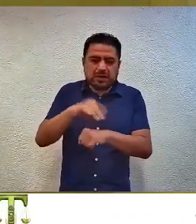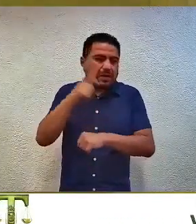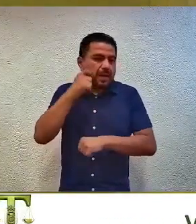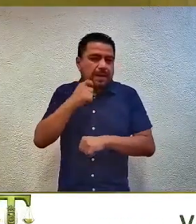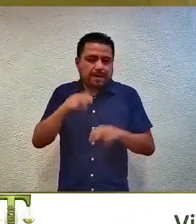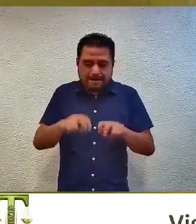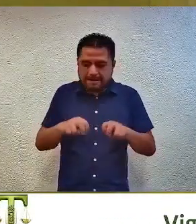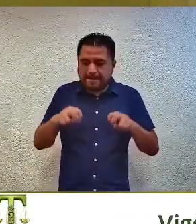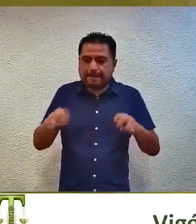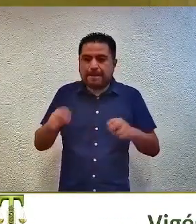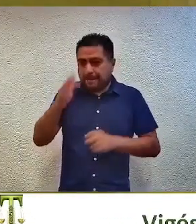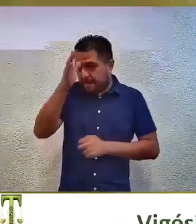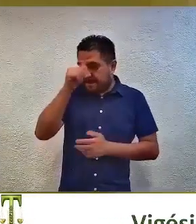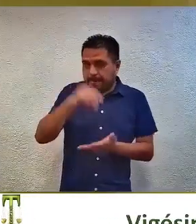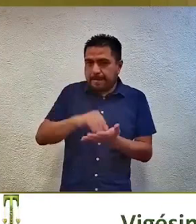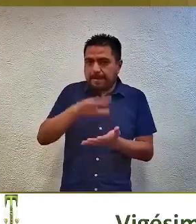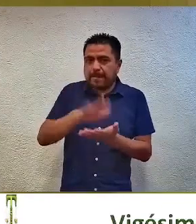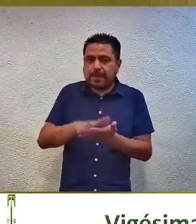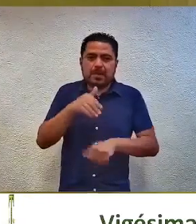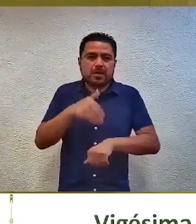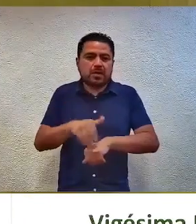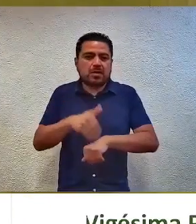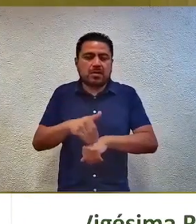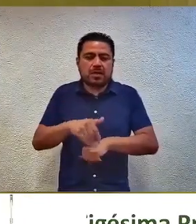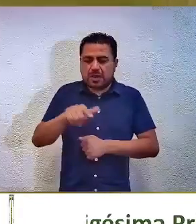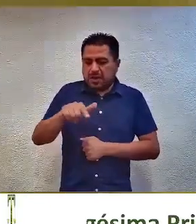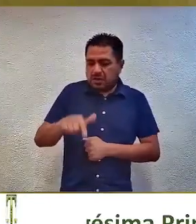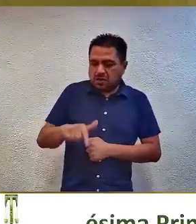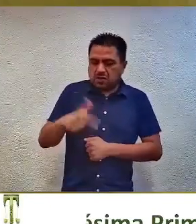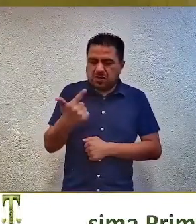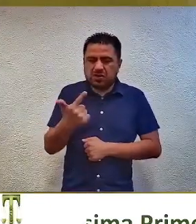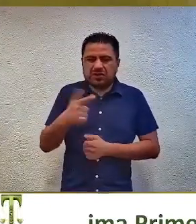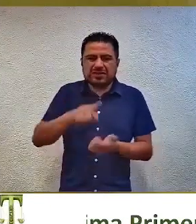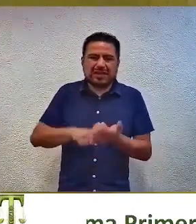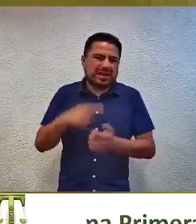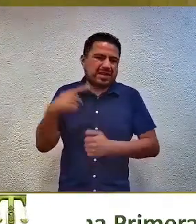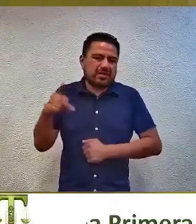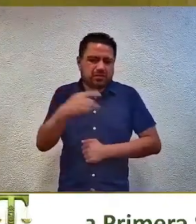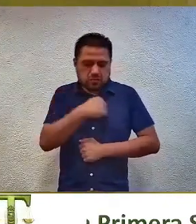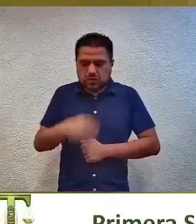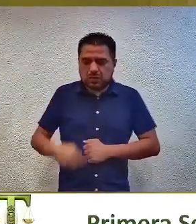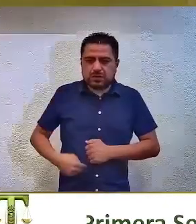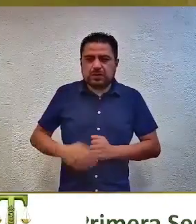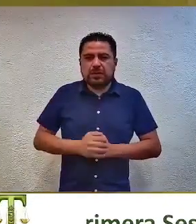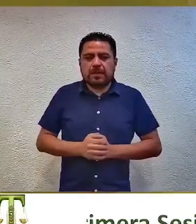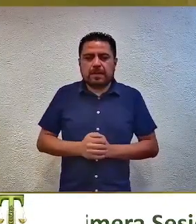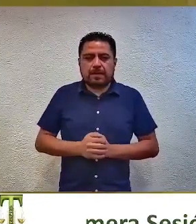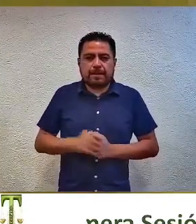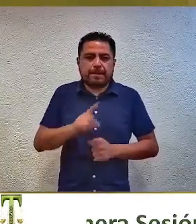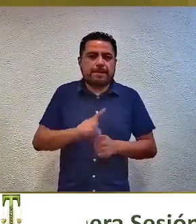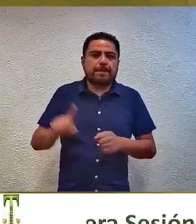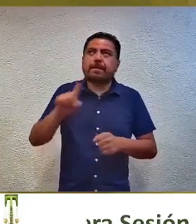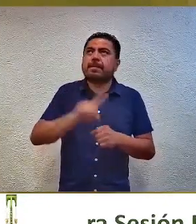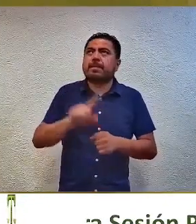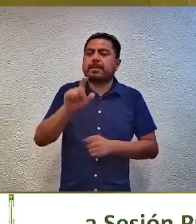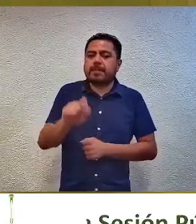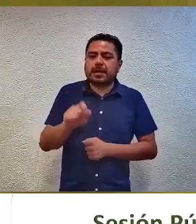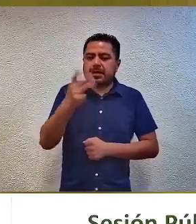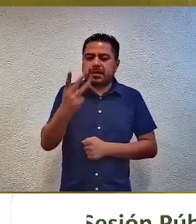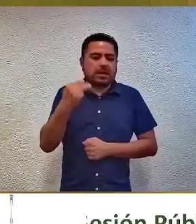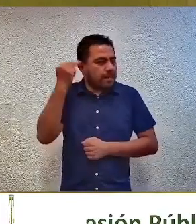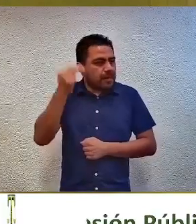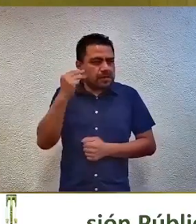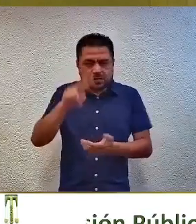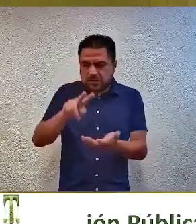Bravo, aprobado en la 12ª sesión extraordinaria de Cabildo de dicho ayuntamiento, celebrada el 23 de marzo de